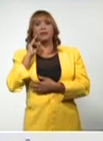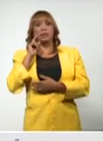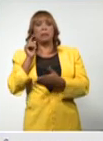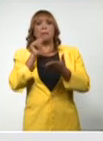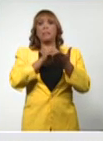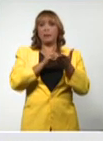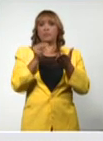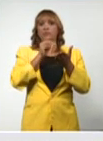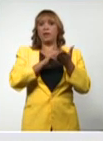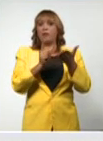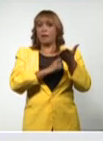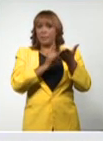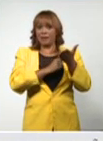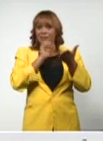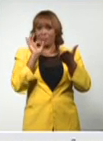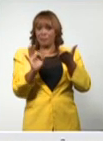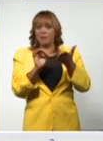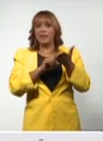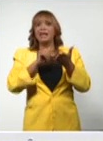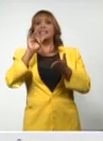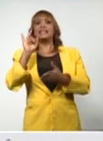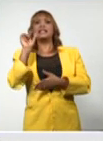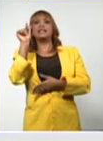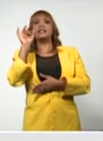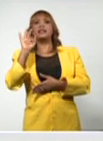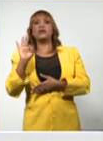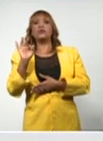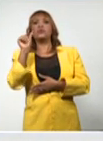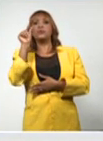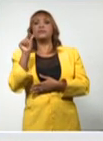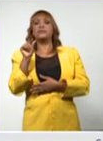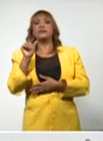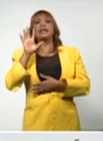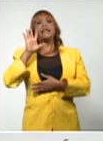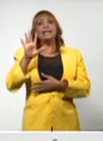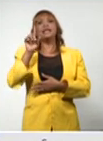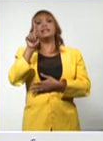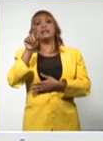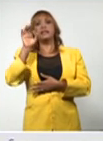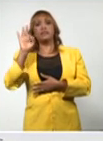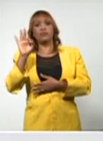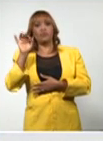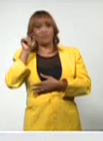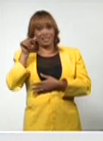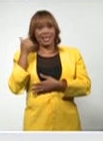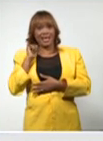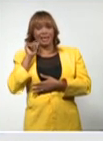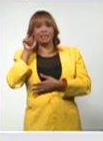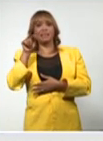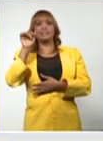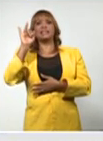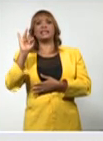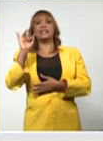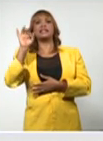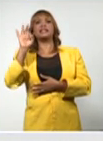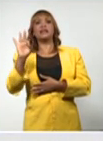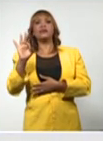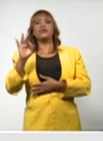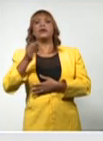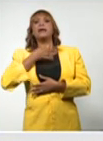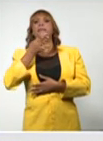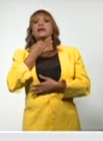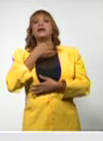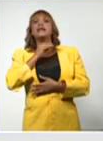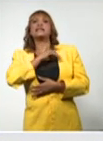las 78 personas, que de 518, 78 refirieron haber tenido